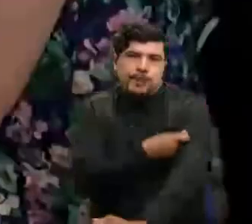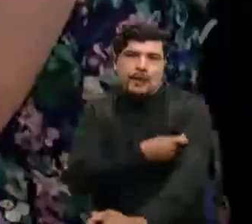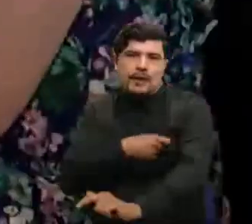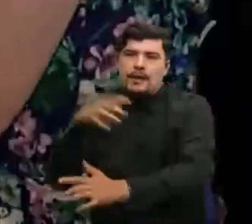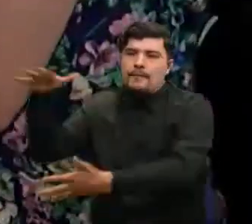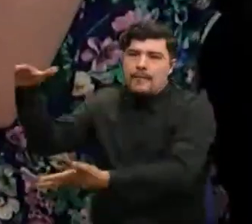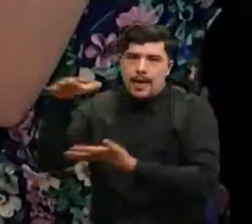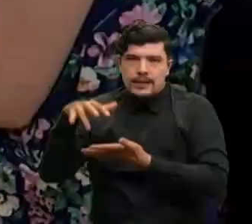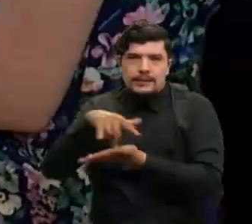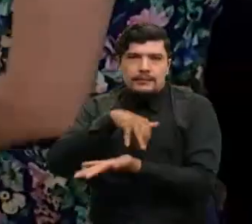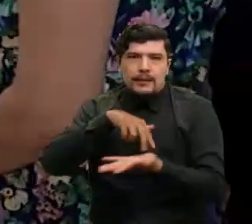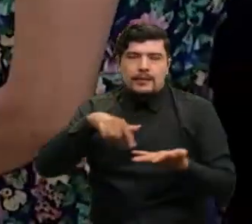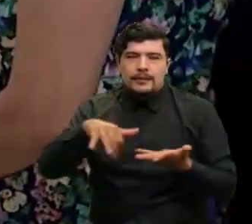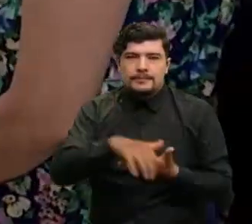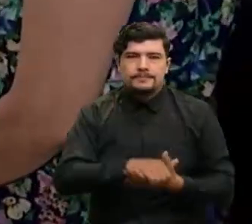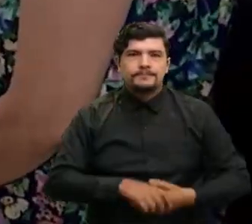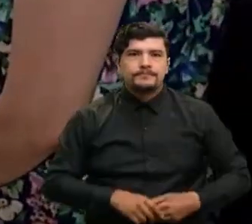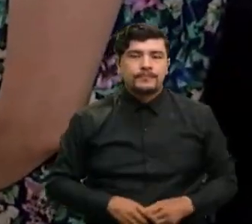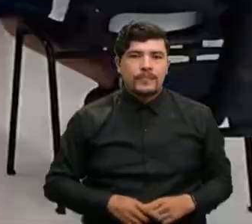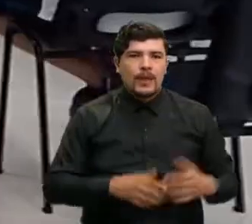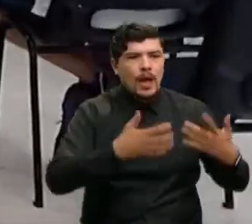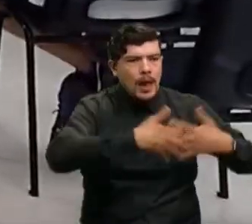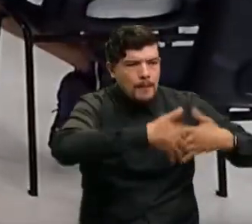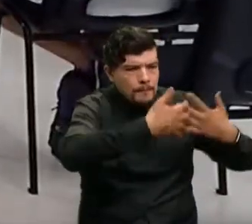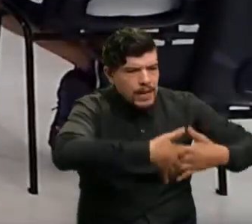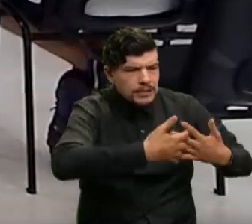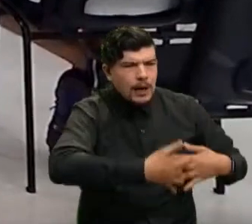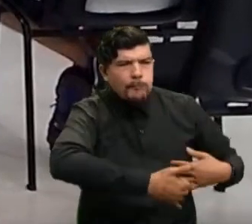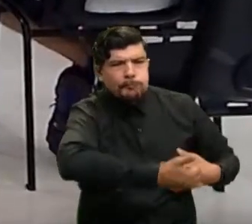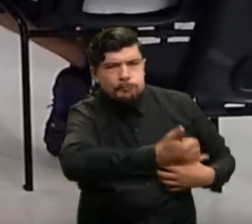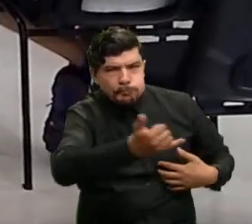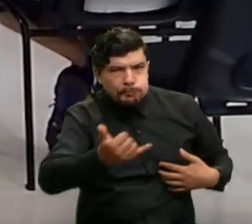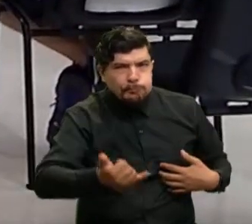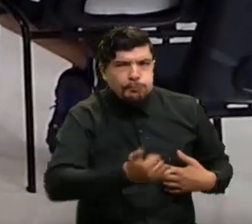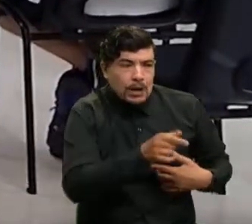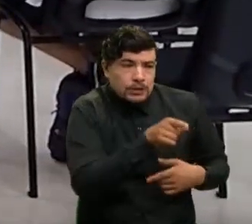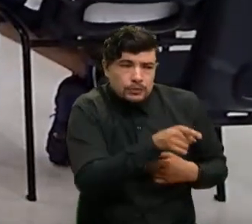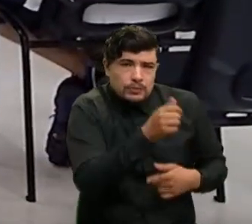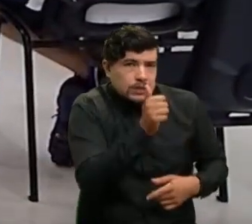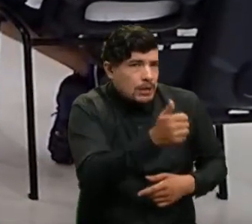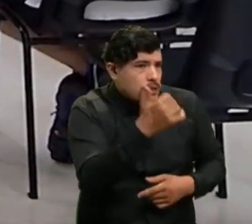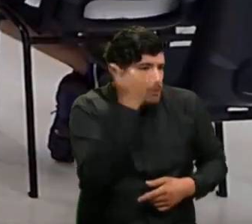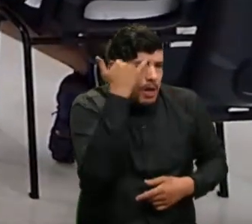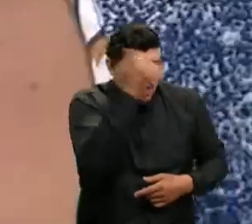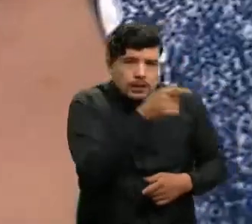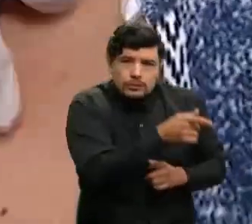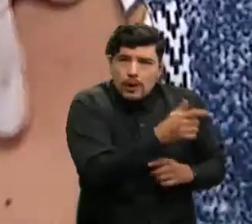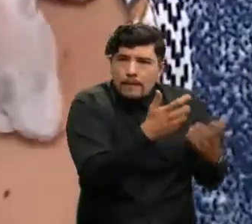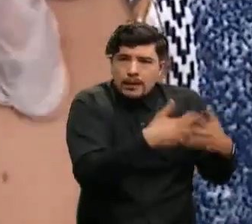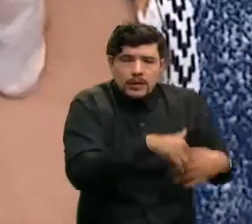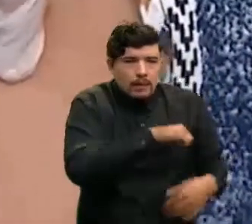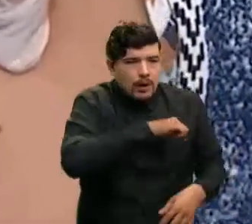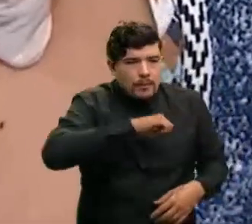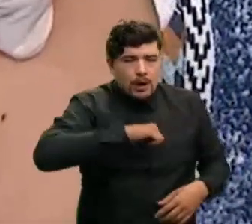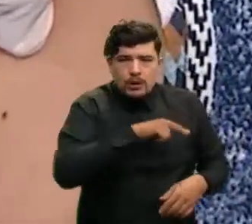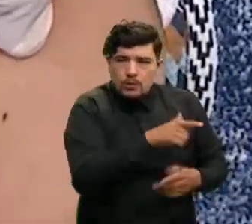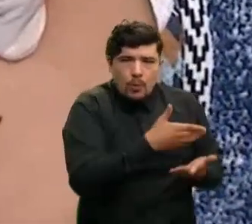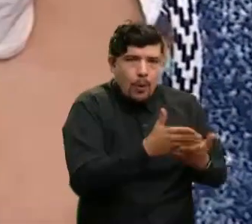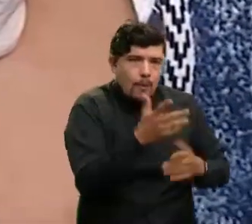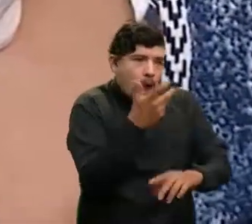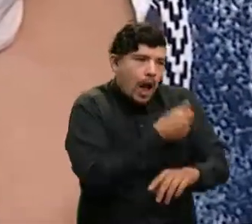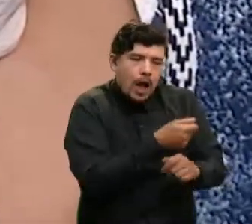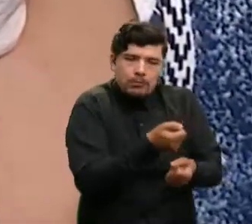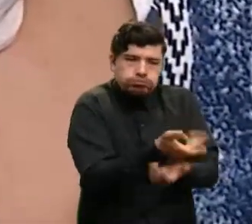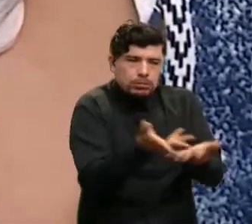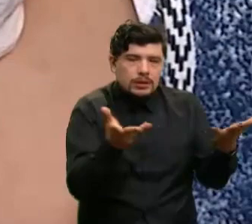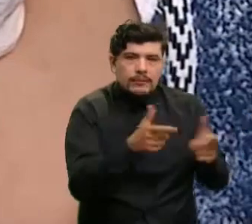Posiblemente lleguen a las empresas, obviamente, que tomaron esta iniciativa. Para los señores taxistas, pues